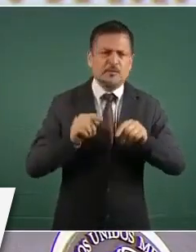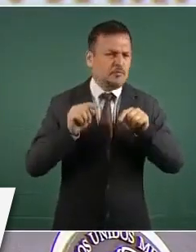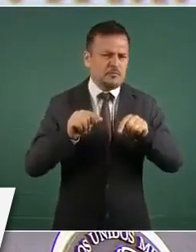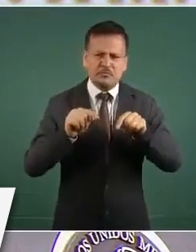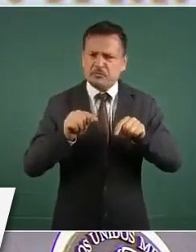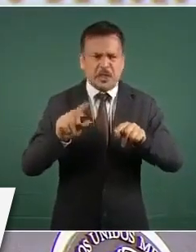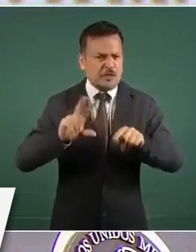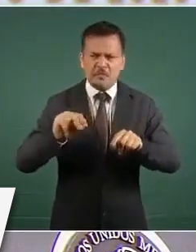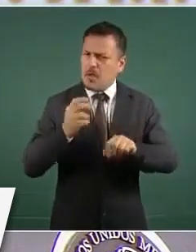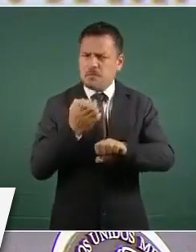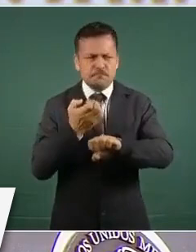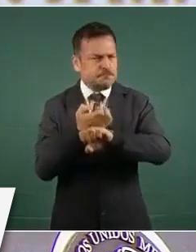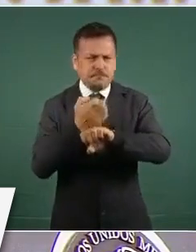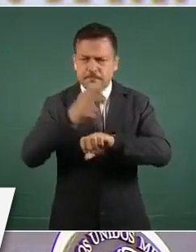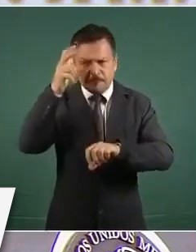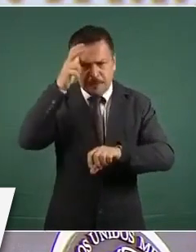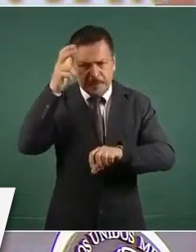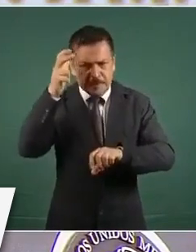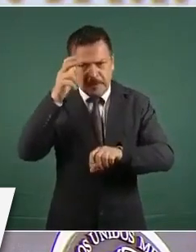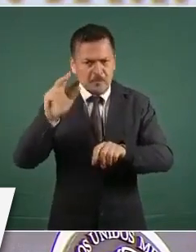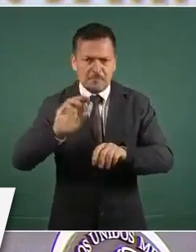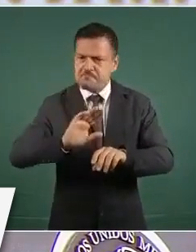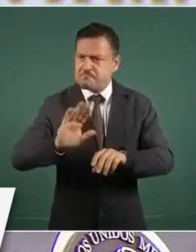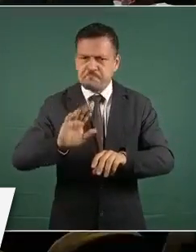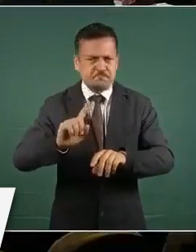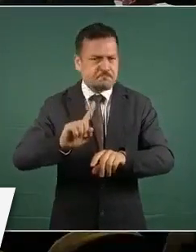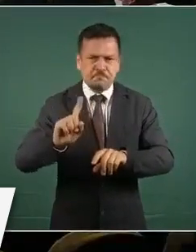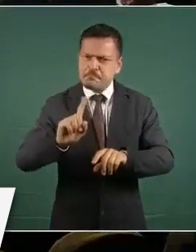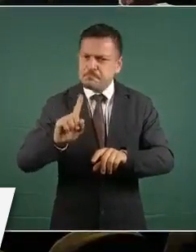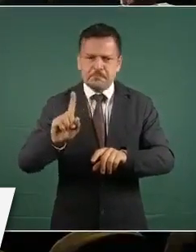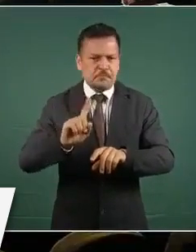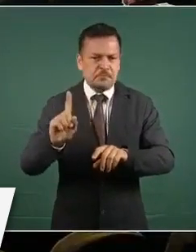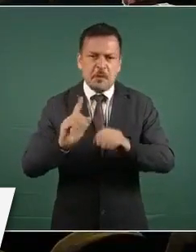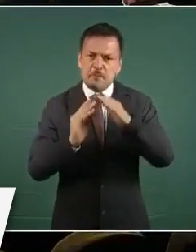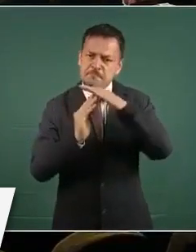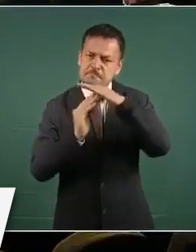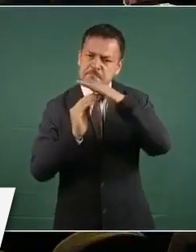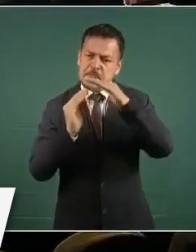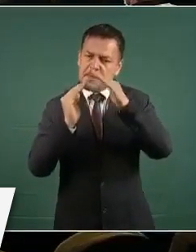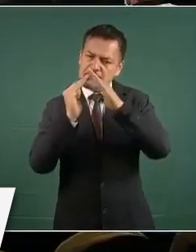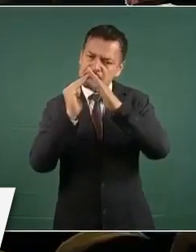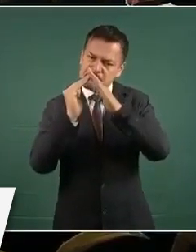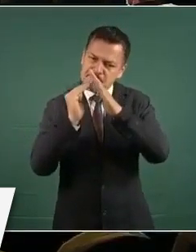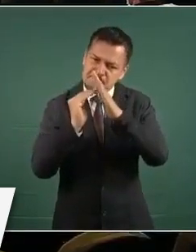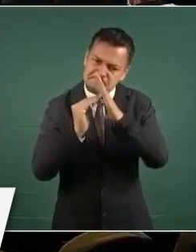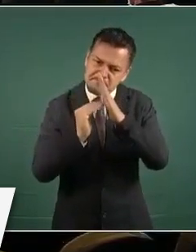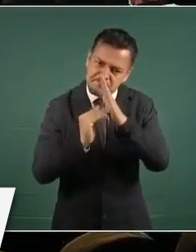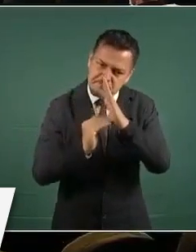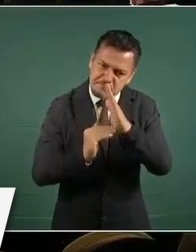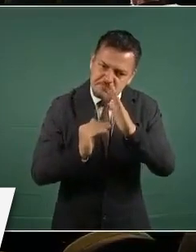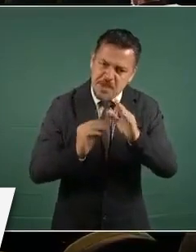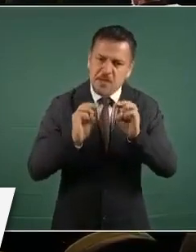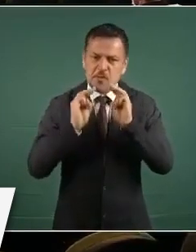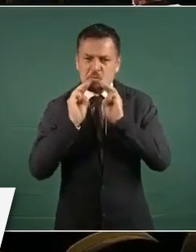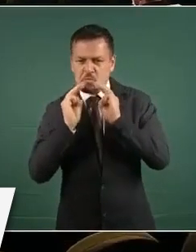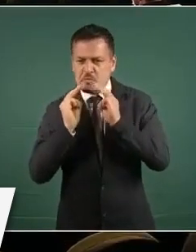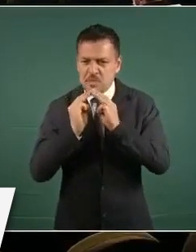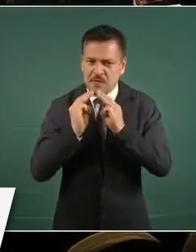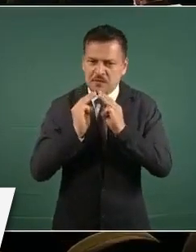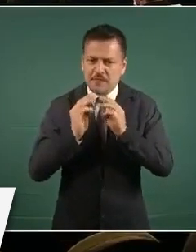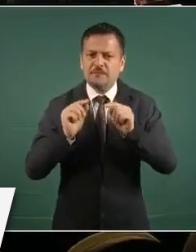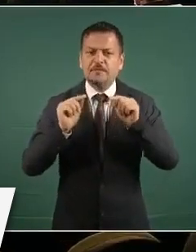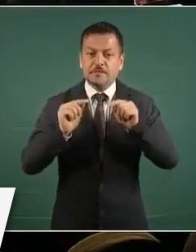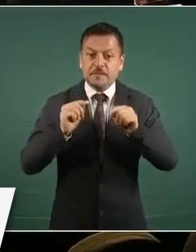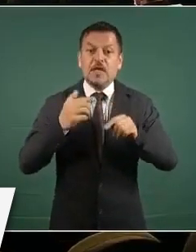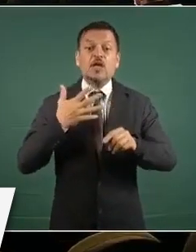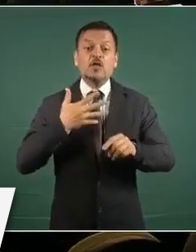pues en 'hidalgo' no se tiene una presencia determinada de estos grupos delictivos lo que tenemos como